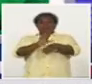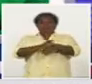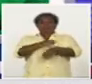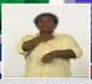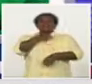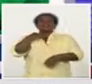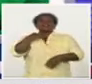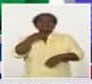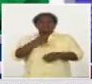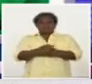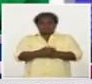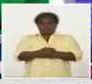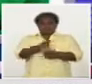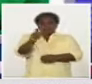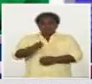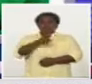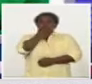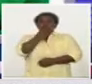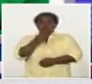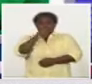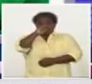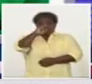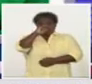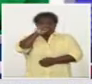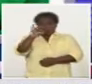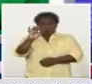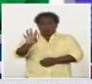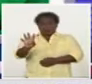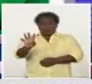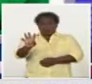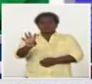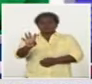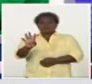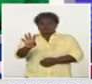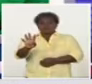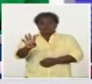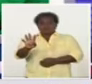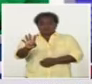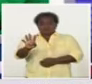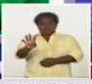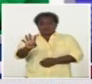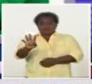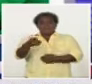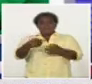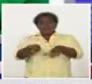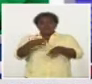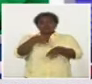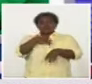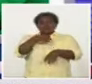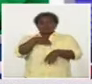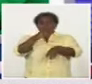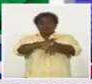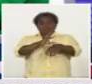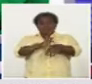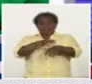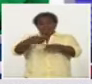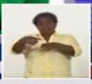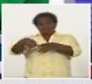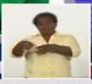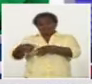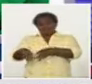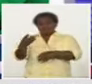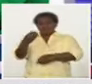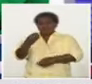paciente joven, 64 años, pero creo que resumía todas las comorbilidades